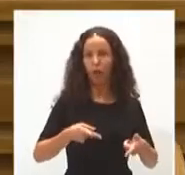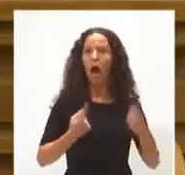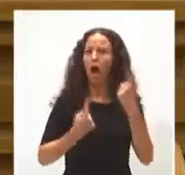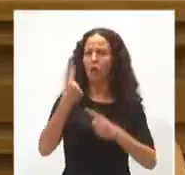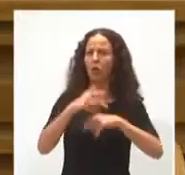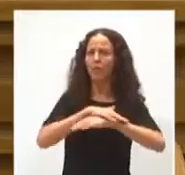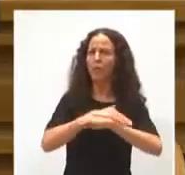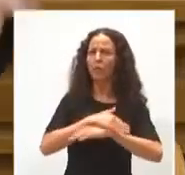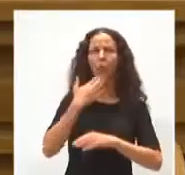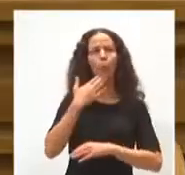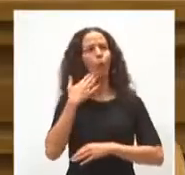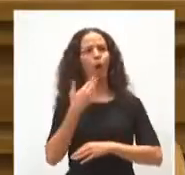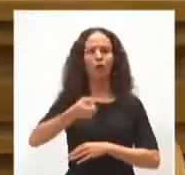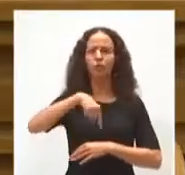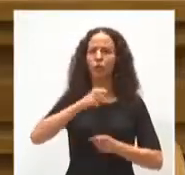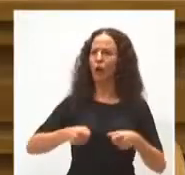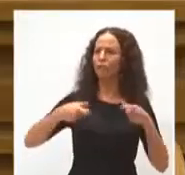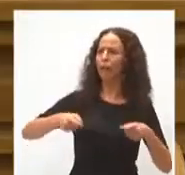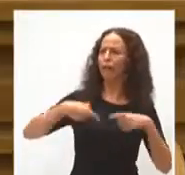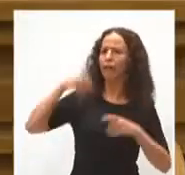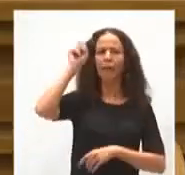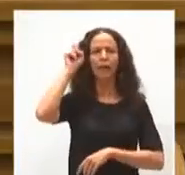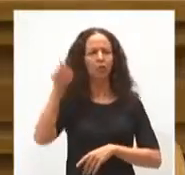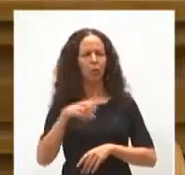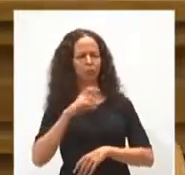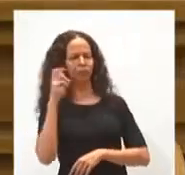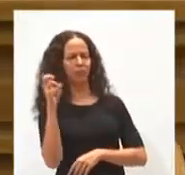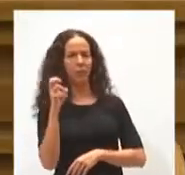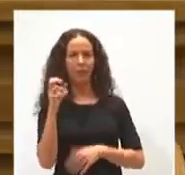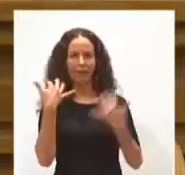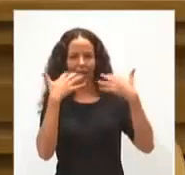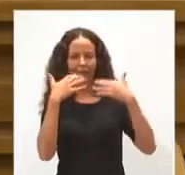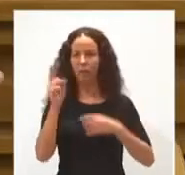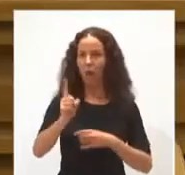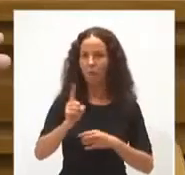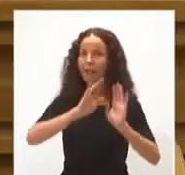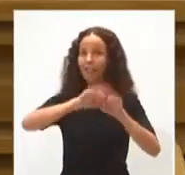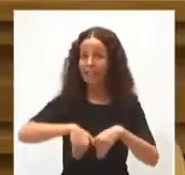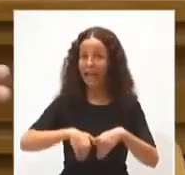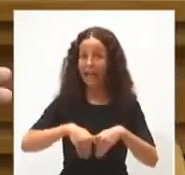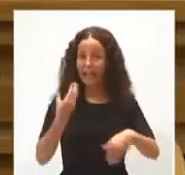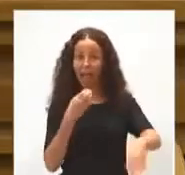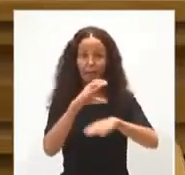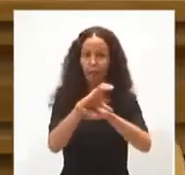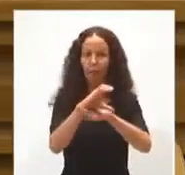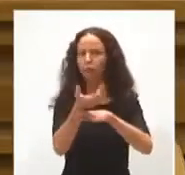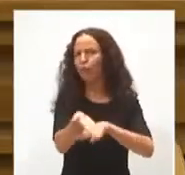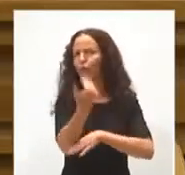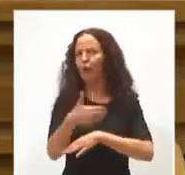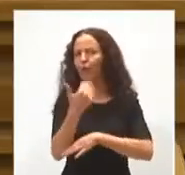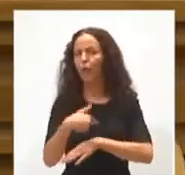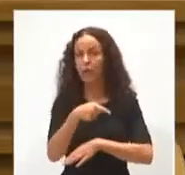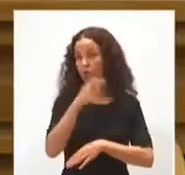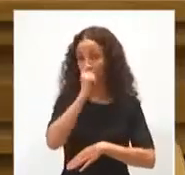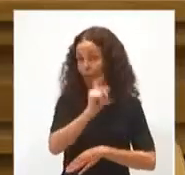de decir que gastemos no sé qué en maestros pero al final a la hora de la verdad retira en el fondo esto no vale como no